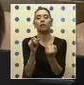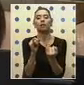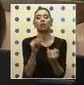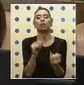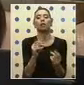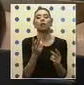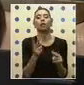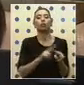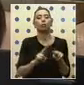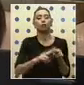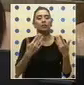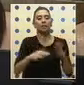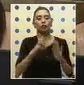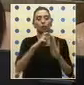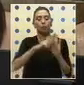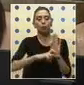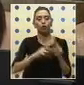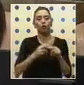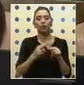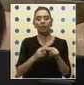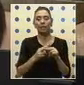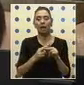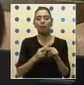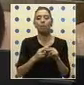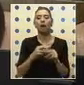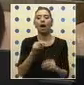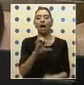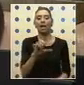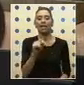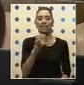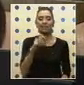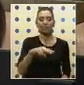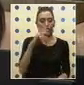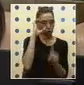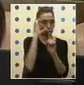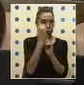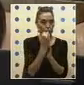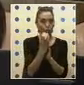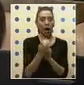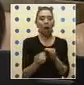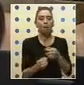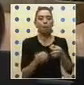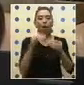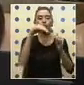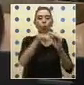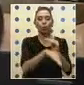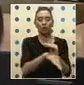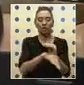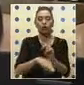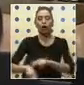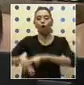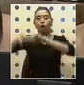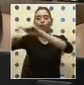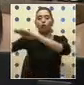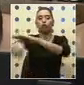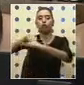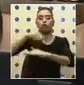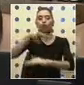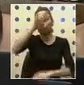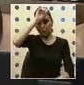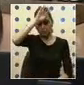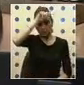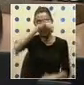ejecución del proyecto denominado Estación Cultural Pueblo Hundido con fondo de patentes mineras, que dicha obra